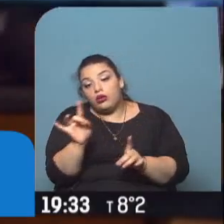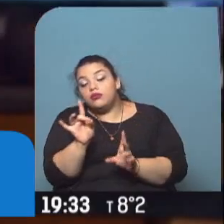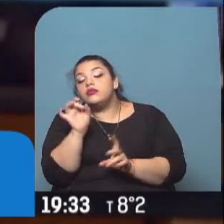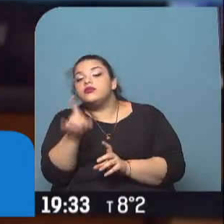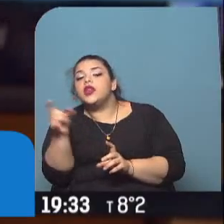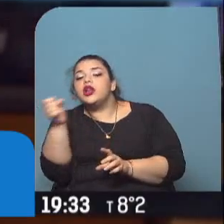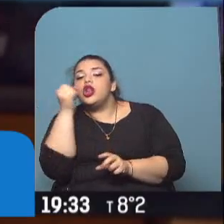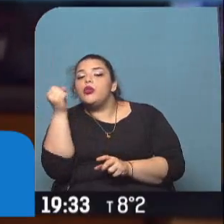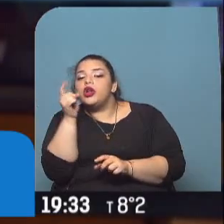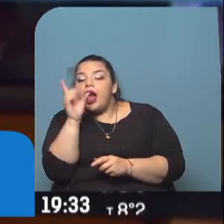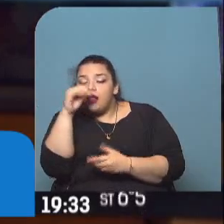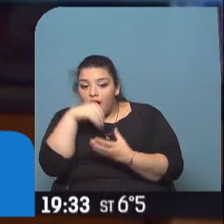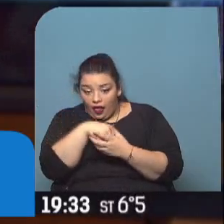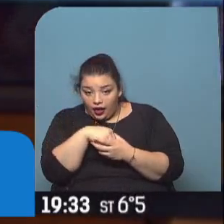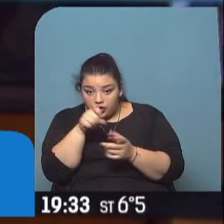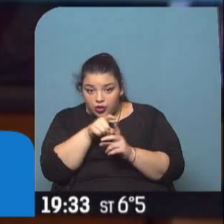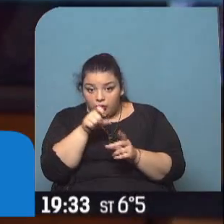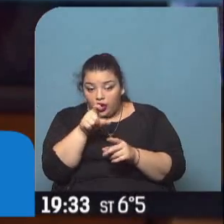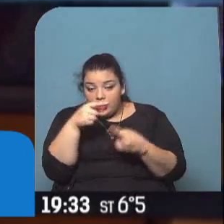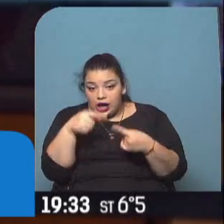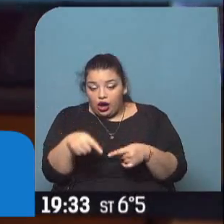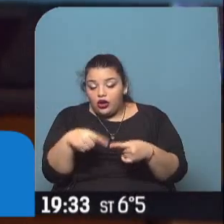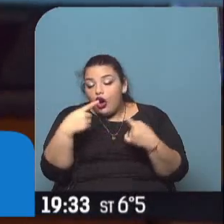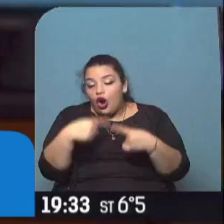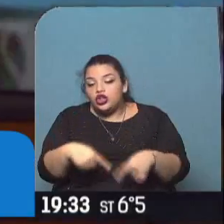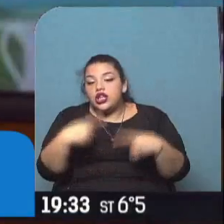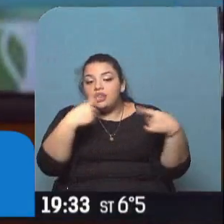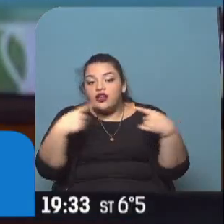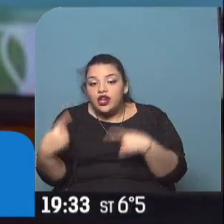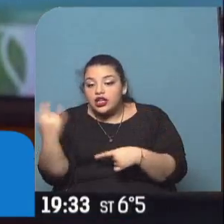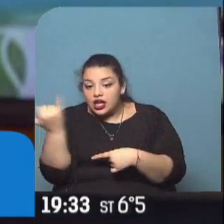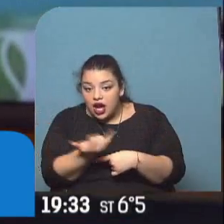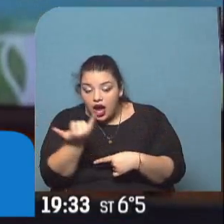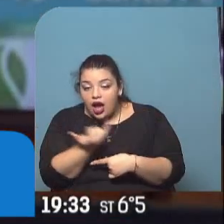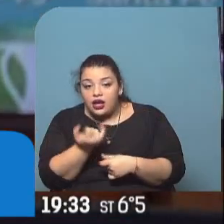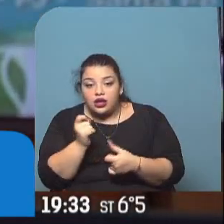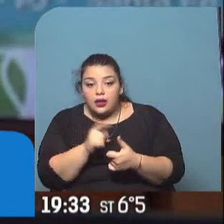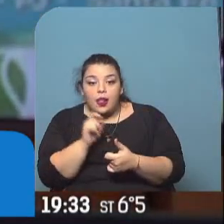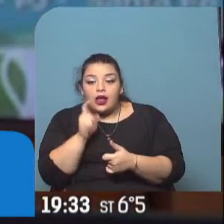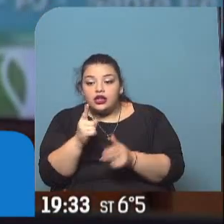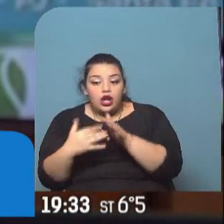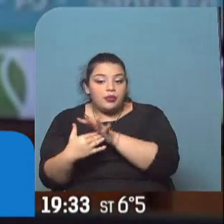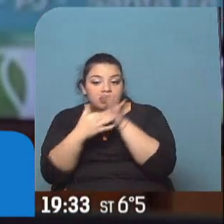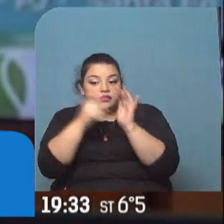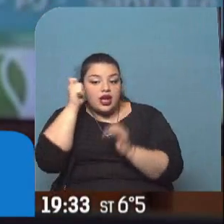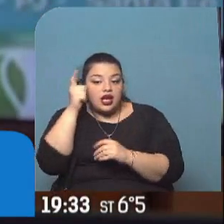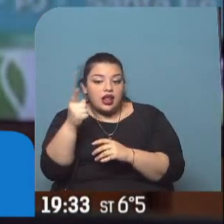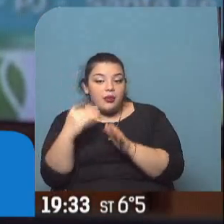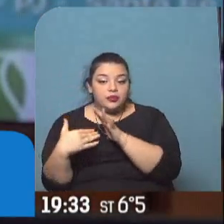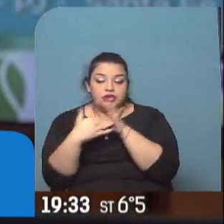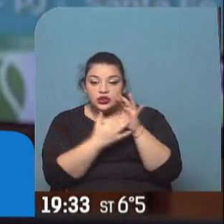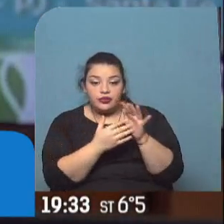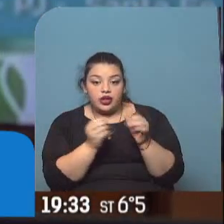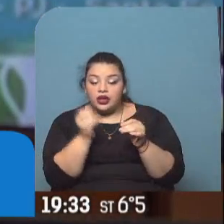importante dentro de esa pluralidad, que yo creo que es relevante, que es significativa, etc., es la primacía de la idea de sacarnos del